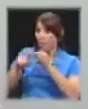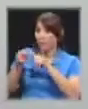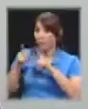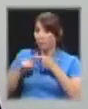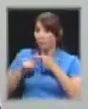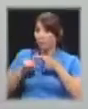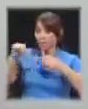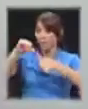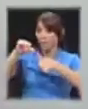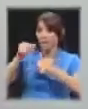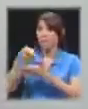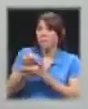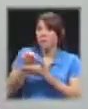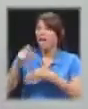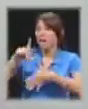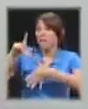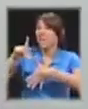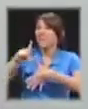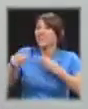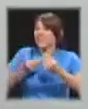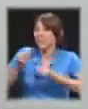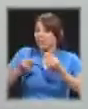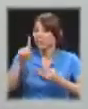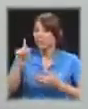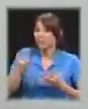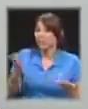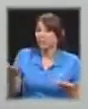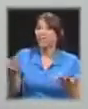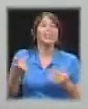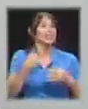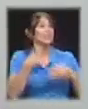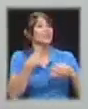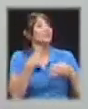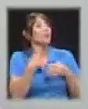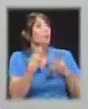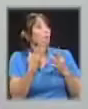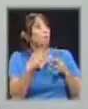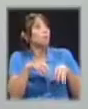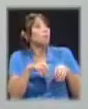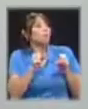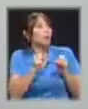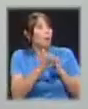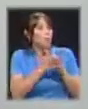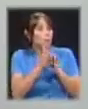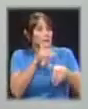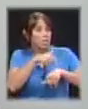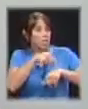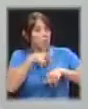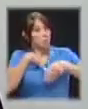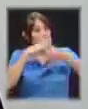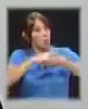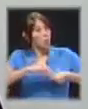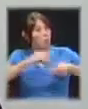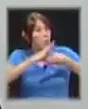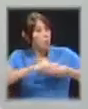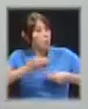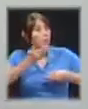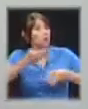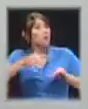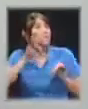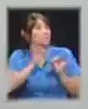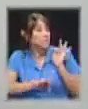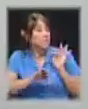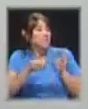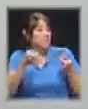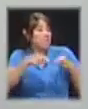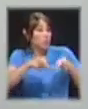conté de simpleza sobre, y ya van a ver por qué son simplezas, sobre lo que estaba ocurriendo. Él continuó